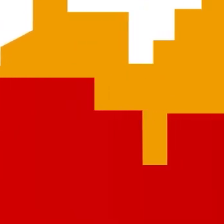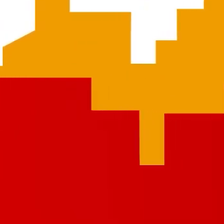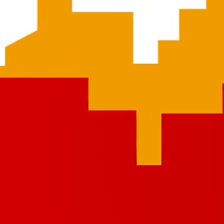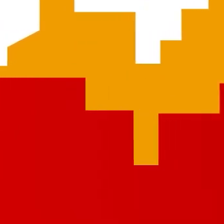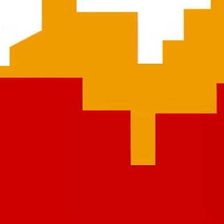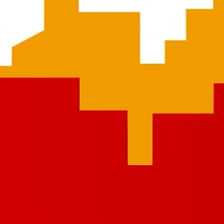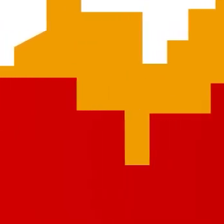¡Gracias!